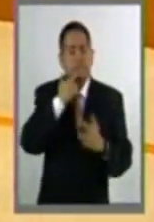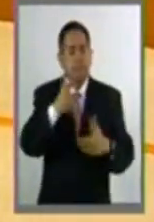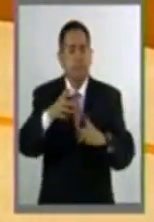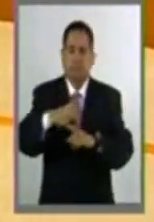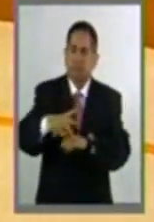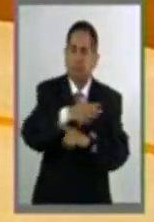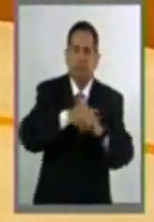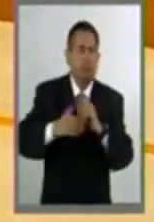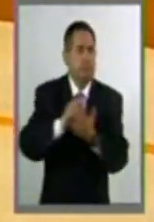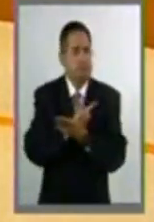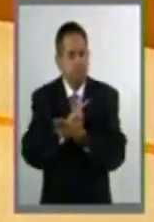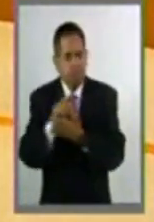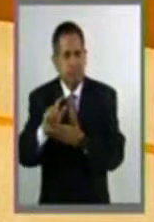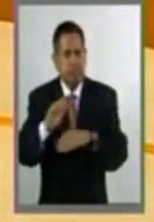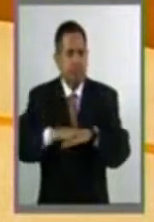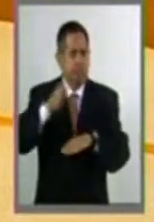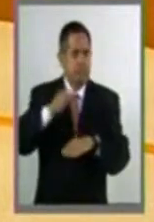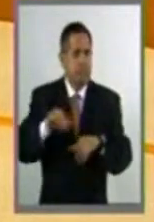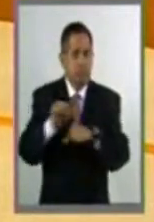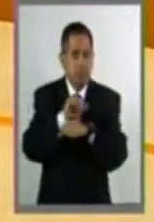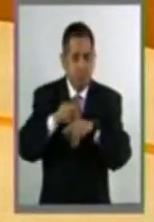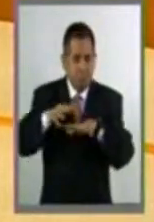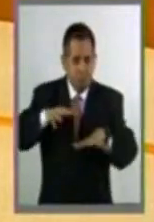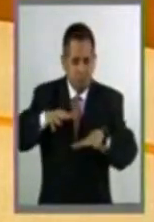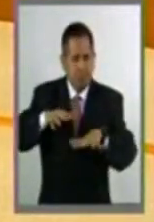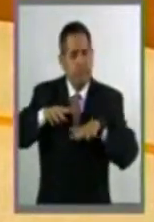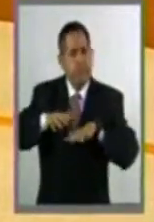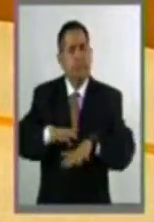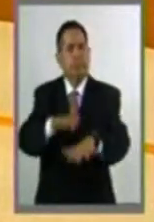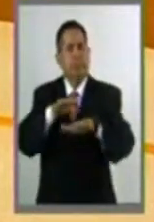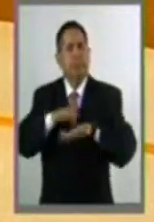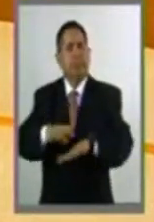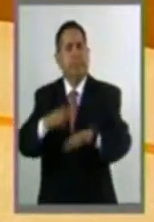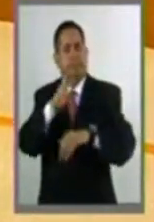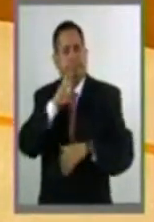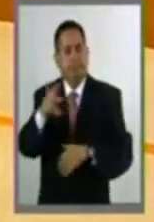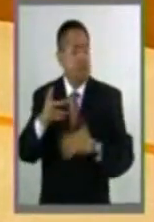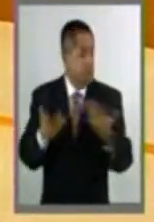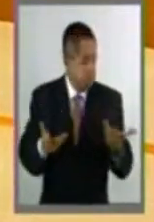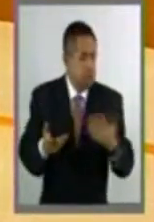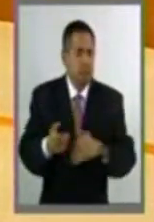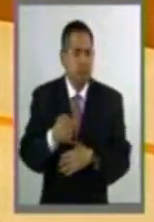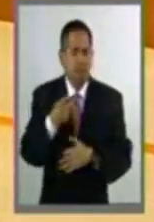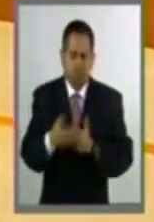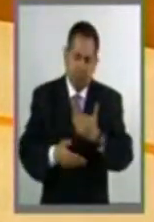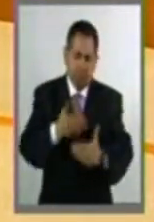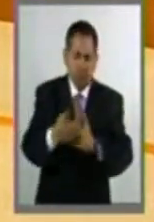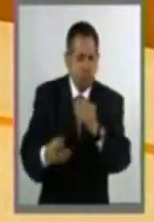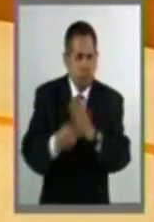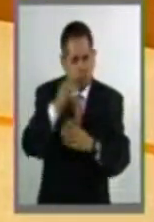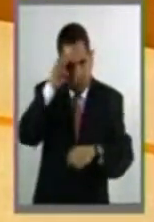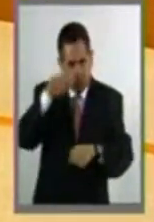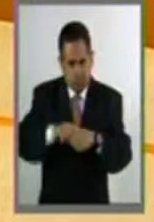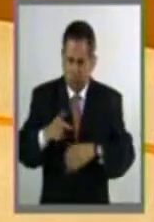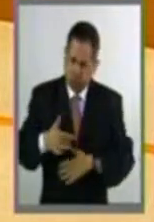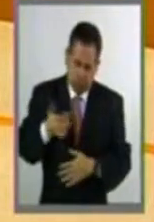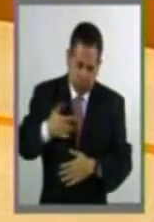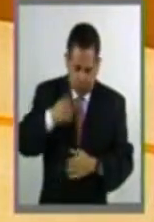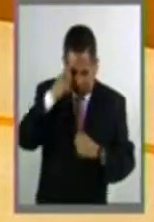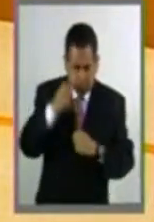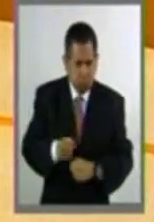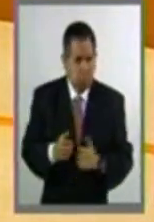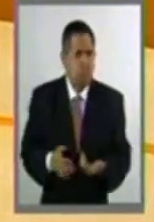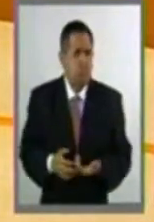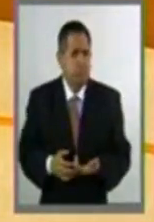disminuir los congestionamientos viales en las eliminaciones de las escuelas y iremos caminando a una nueva cultura. Estoy cierto que no le